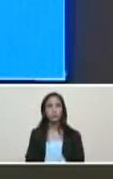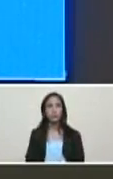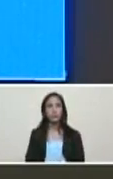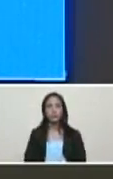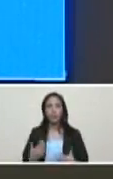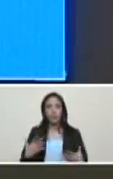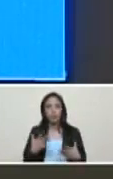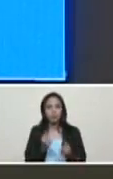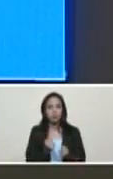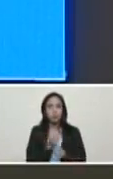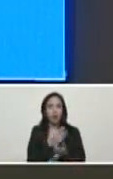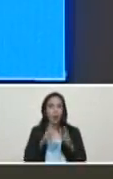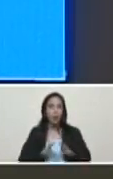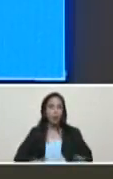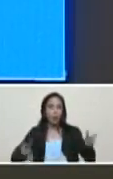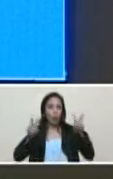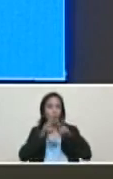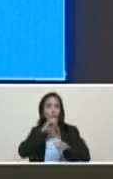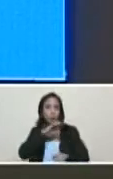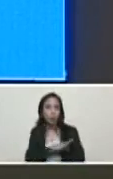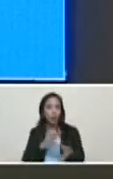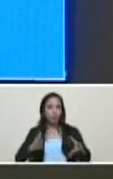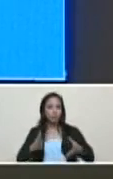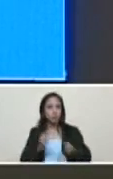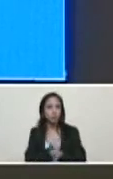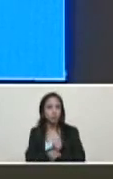apropiarse de los valores de la historia.